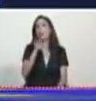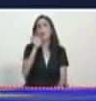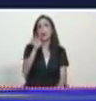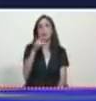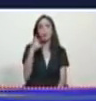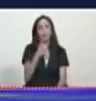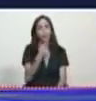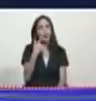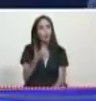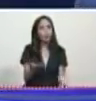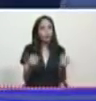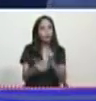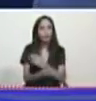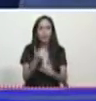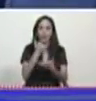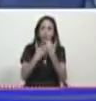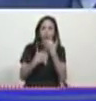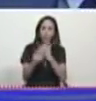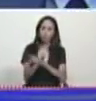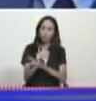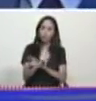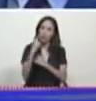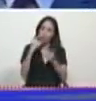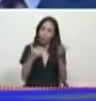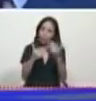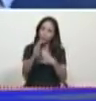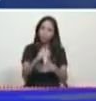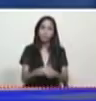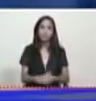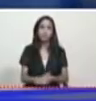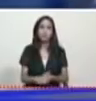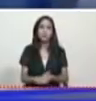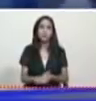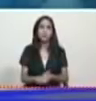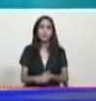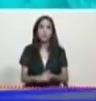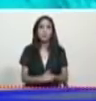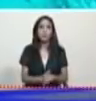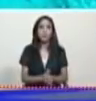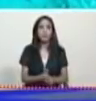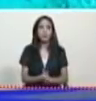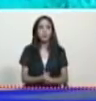que falle la estrategia marca país. Es el momento,